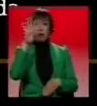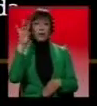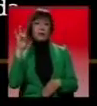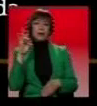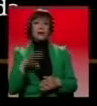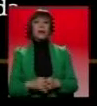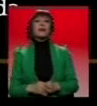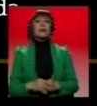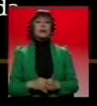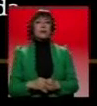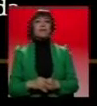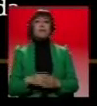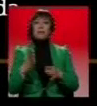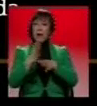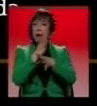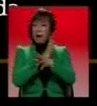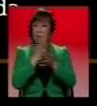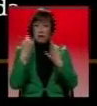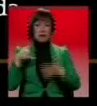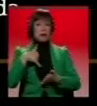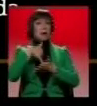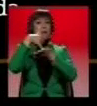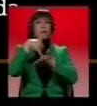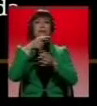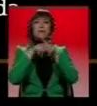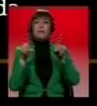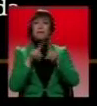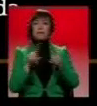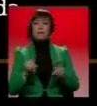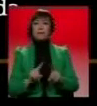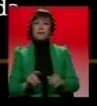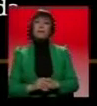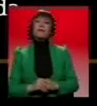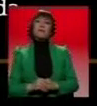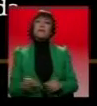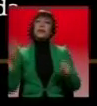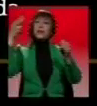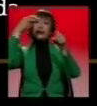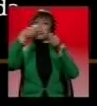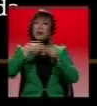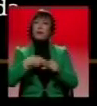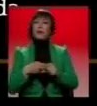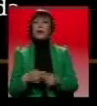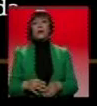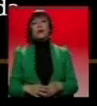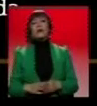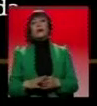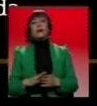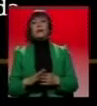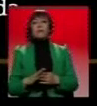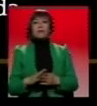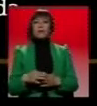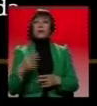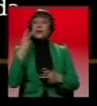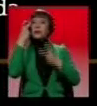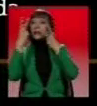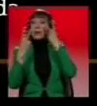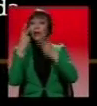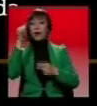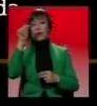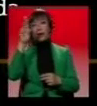recibido varios reconocimientos y publicado 52 obras. Participó en la segunda expedición ecuatoriana a la Antártida